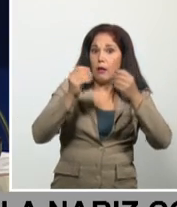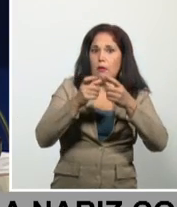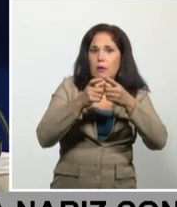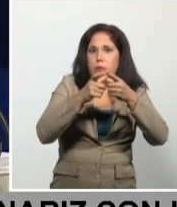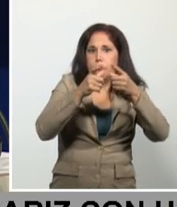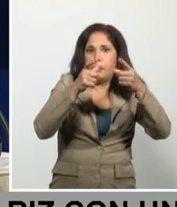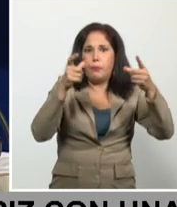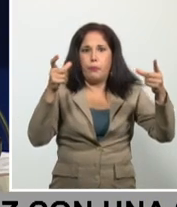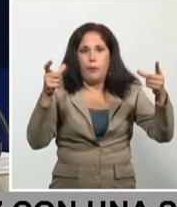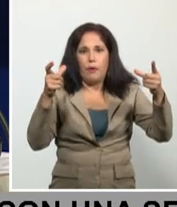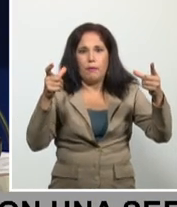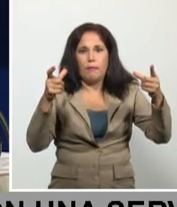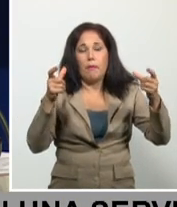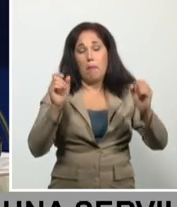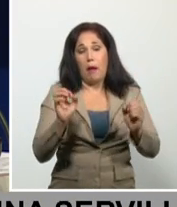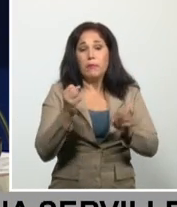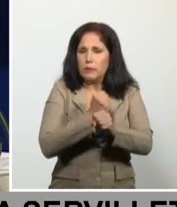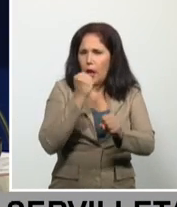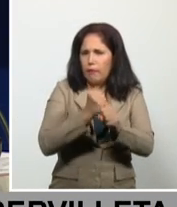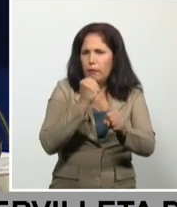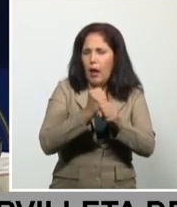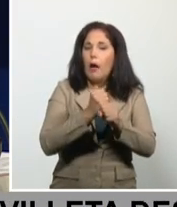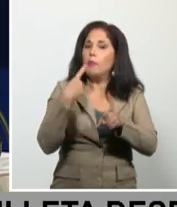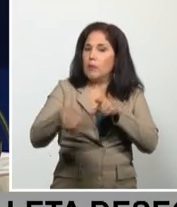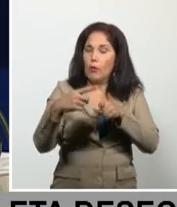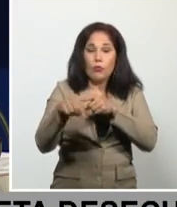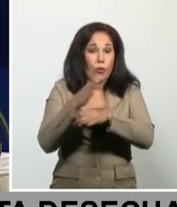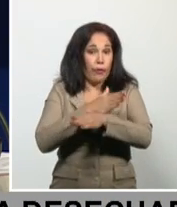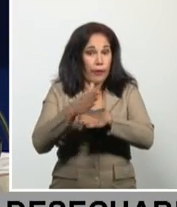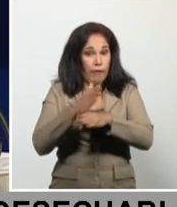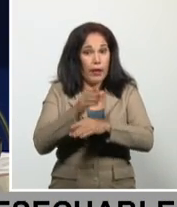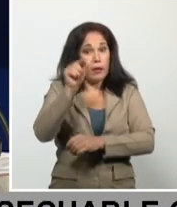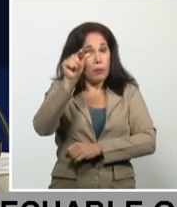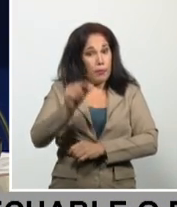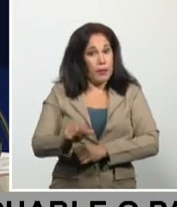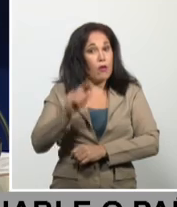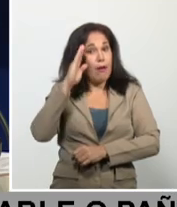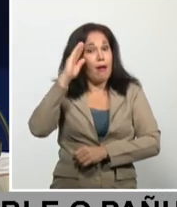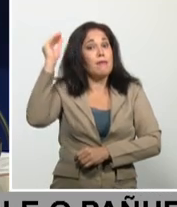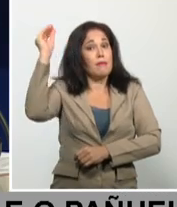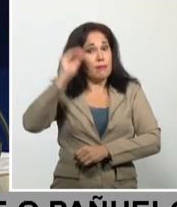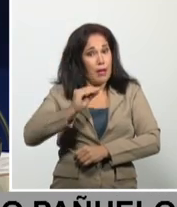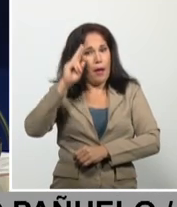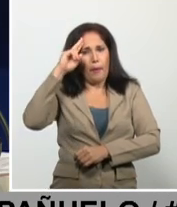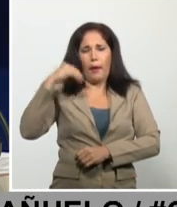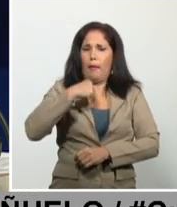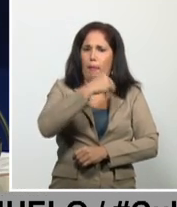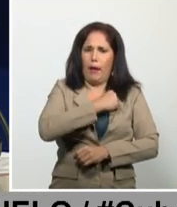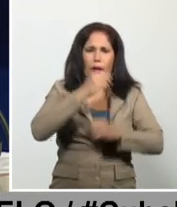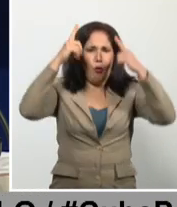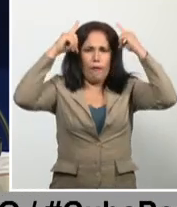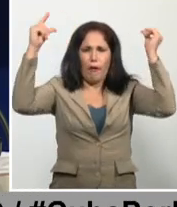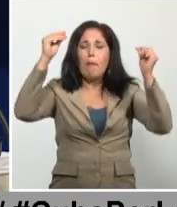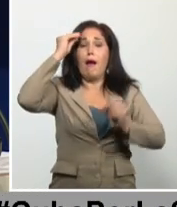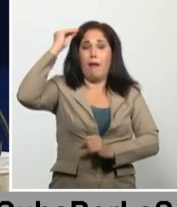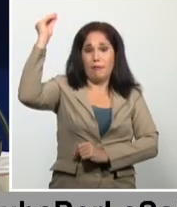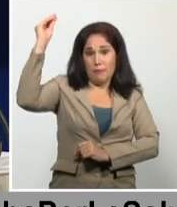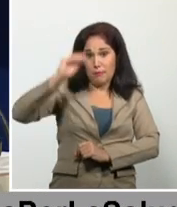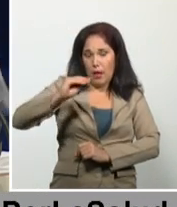más elevadas. Trabajamos con esos recursos, con el personal, con el capital humano y con